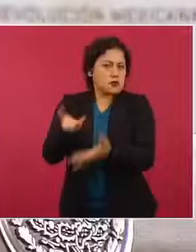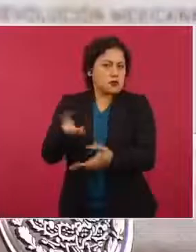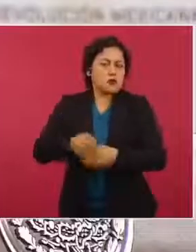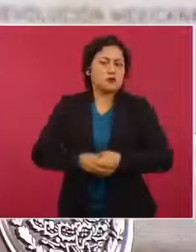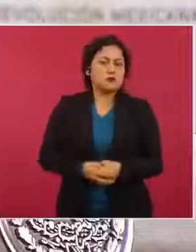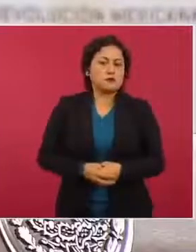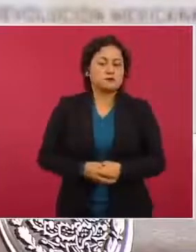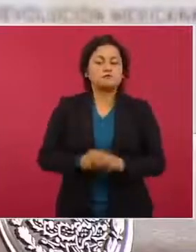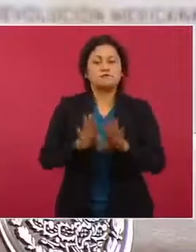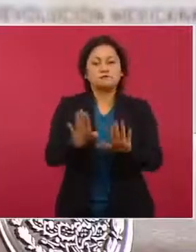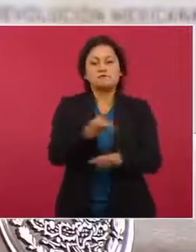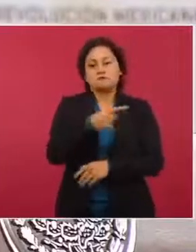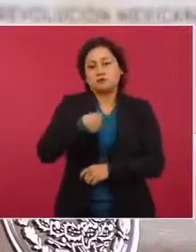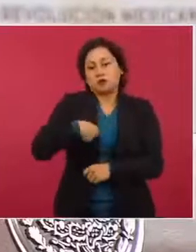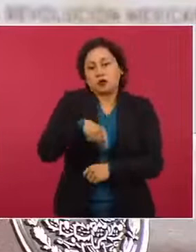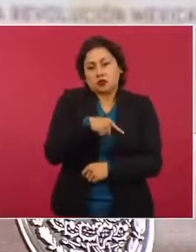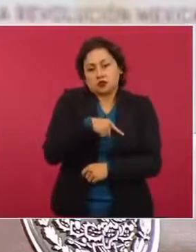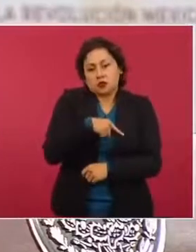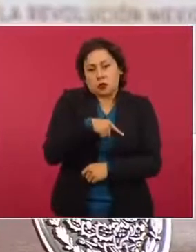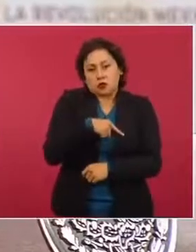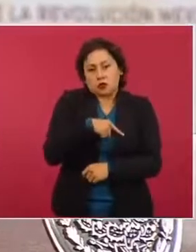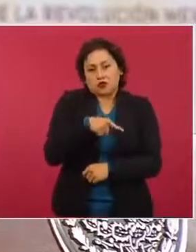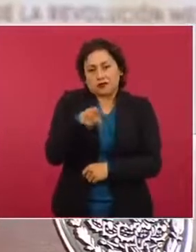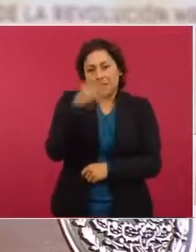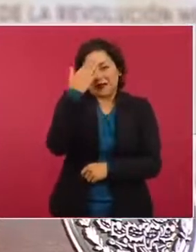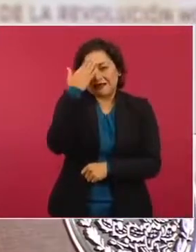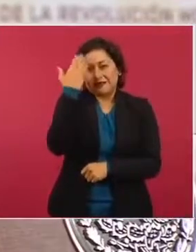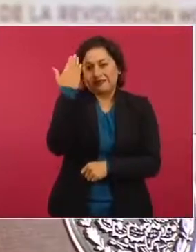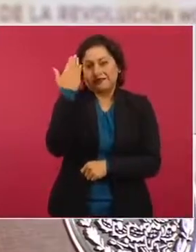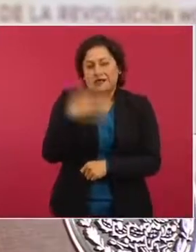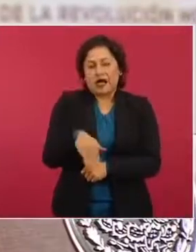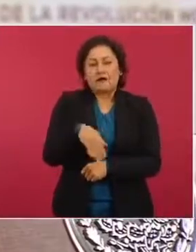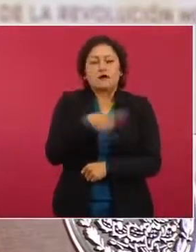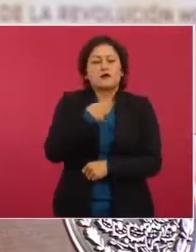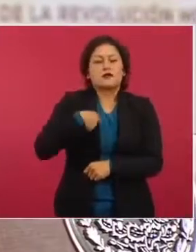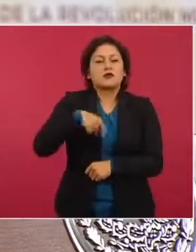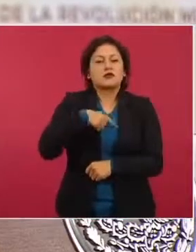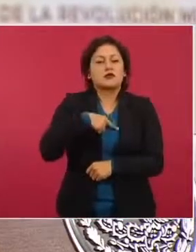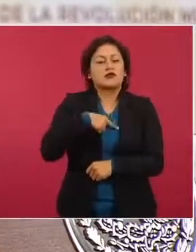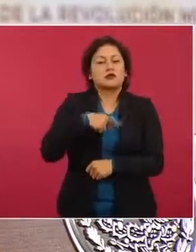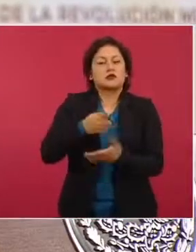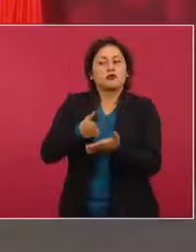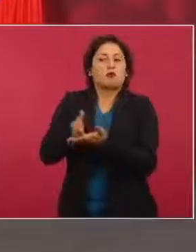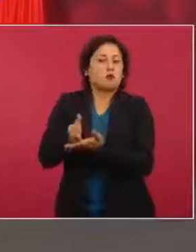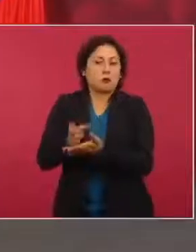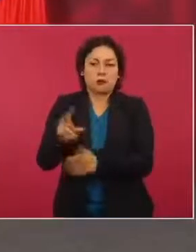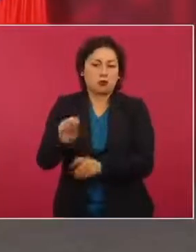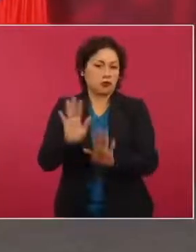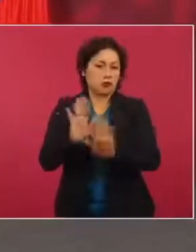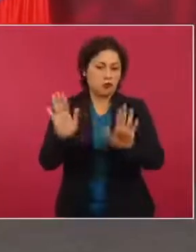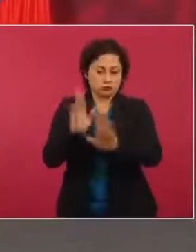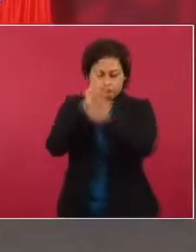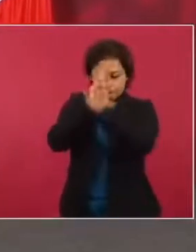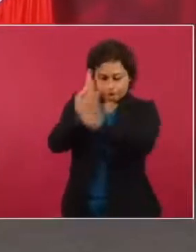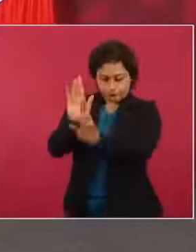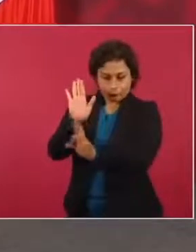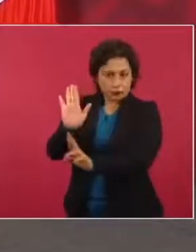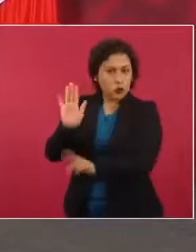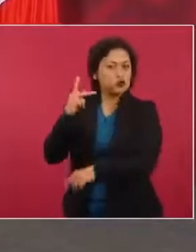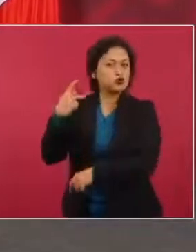partidarios de la política de no intervención, de autodeterminación de los pueblos,